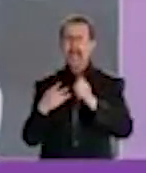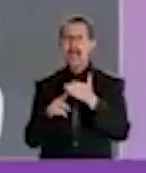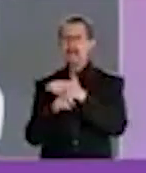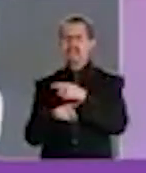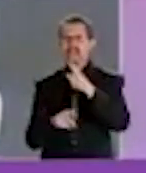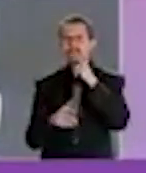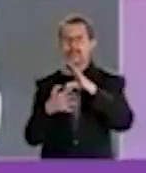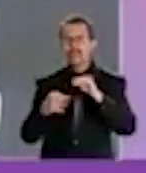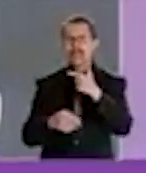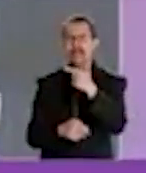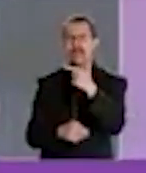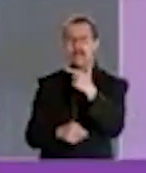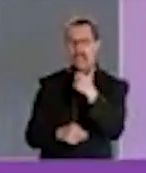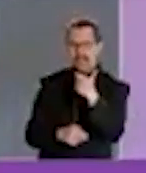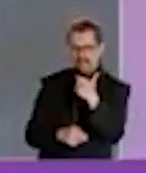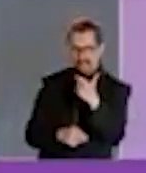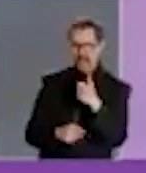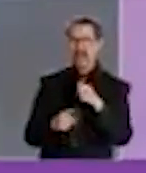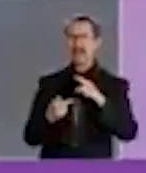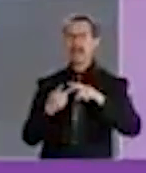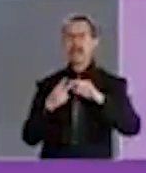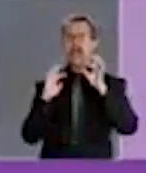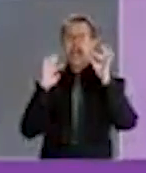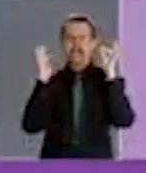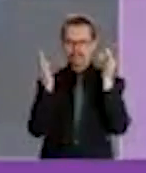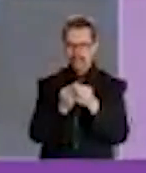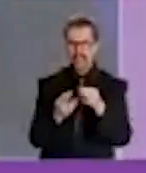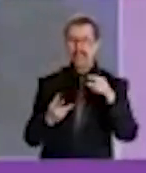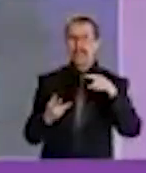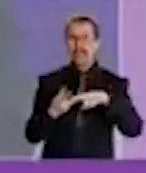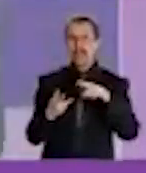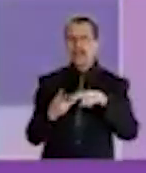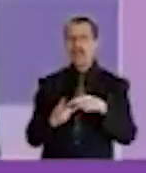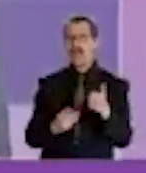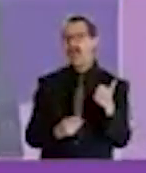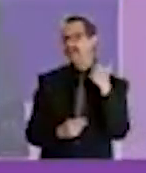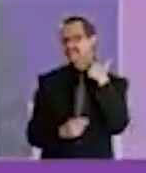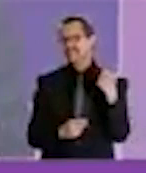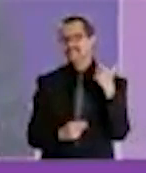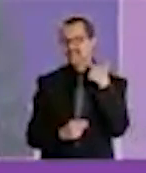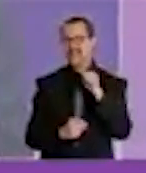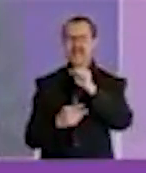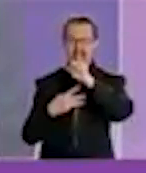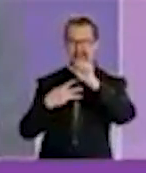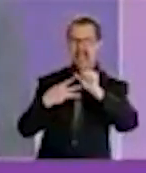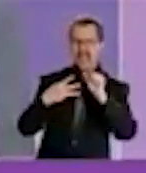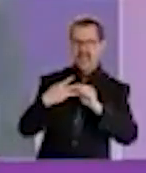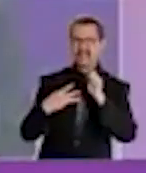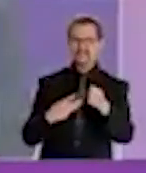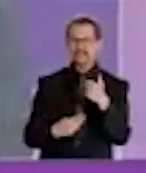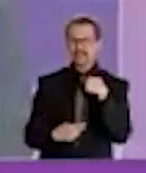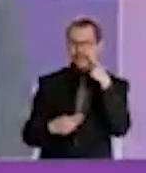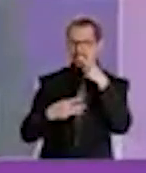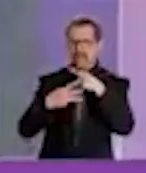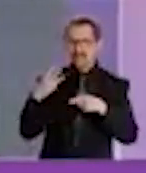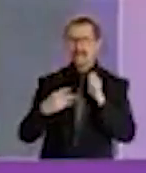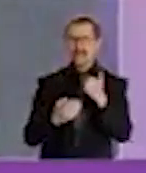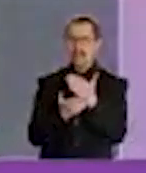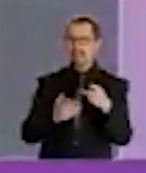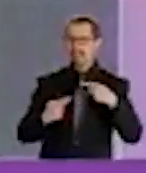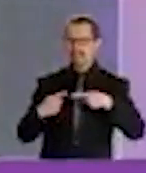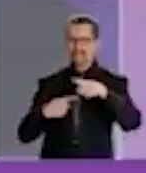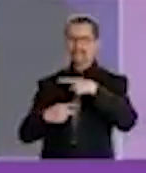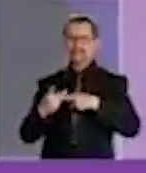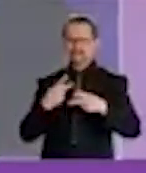aduanas y asesinatos por supuesto también preocupación de varios de los ciudadanos aquí presentes que nos acompañan usted fue